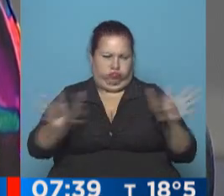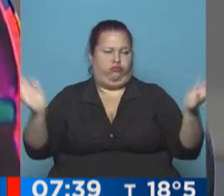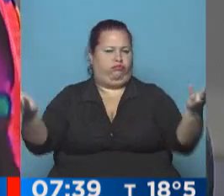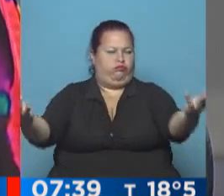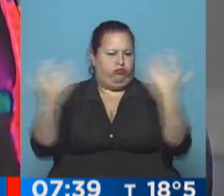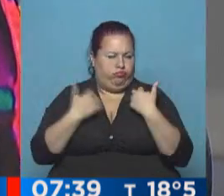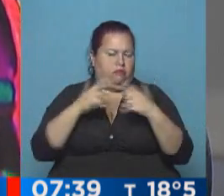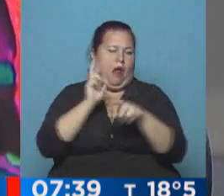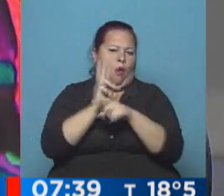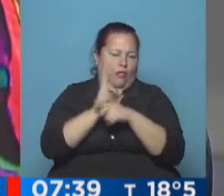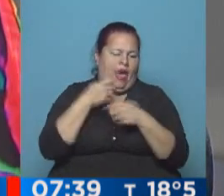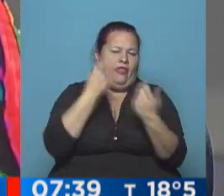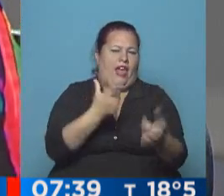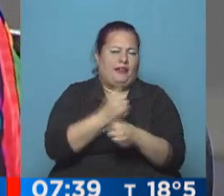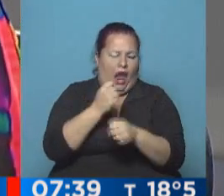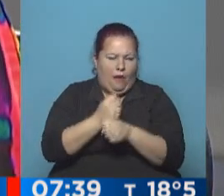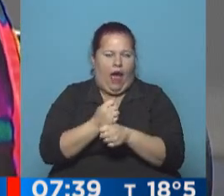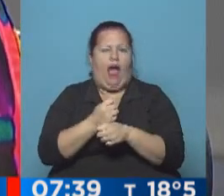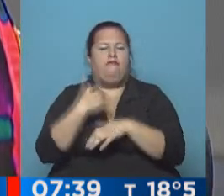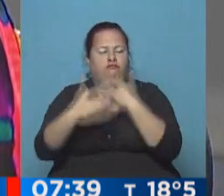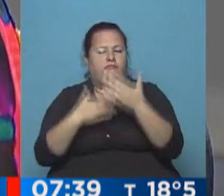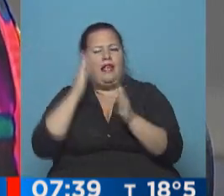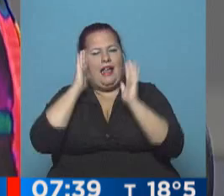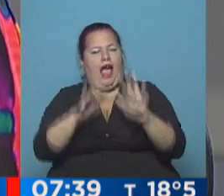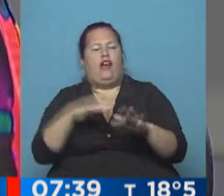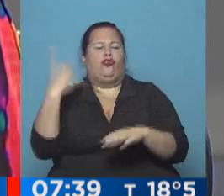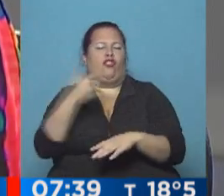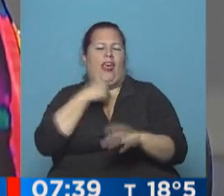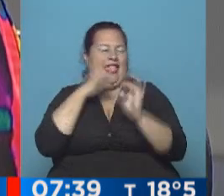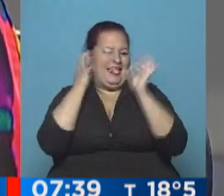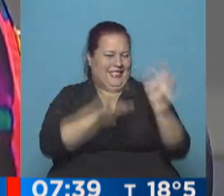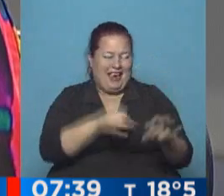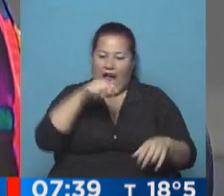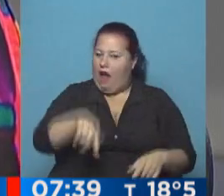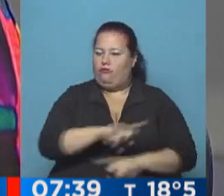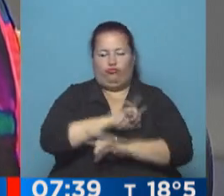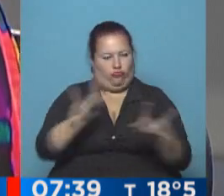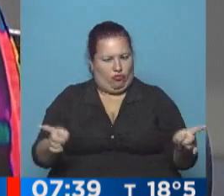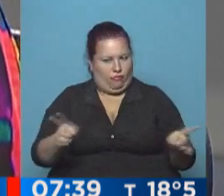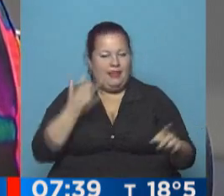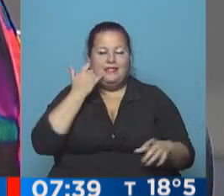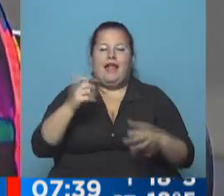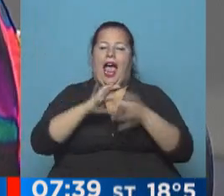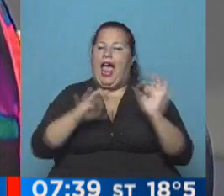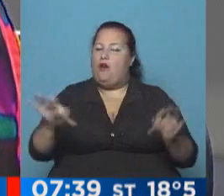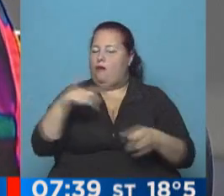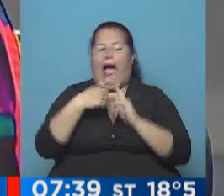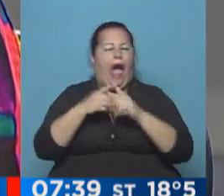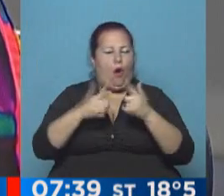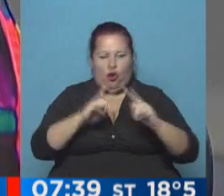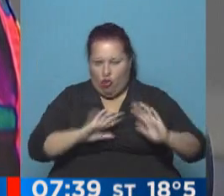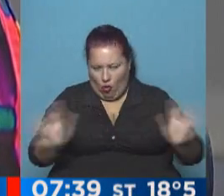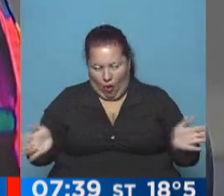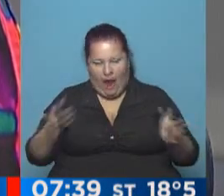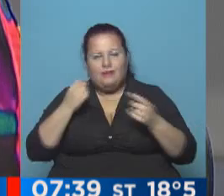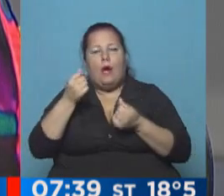para recoger, para dar trabajo y asilo a todos los que quisieran llegar. Bueno, ahora no. Ya la Unión Europea no logra ponerse de acuerdo